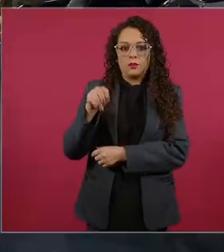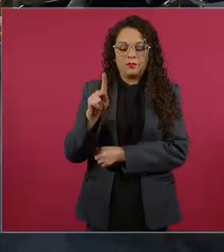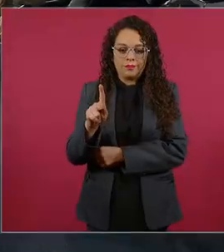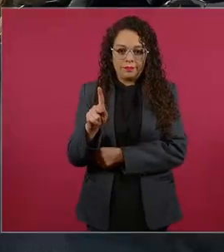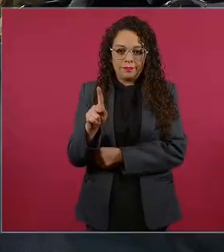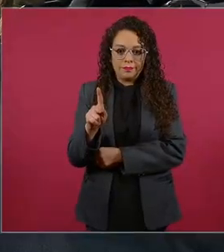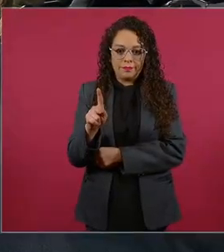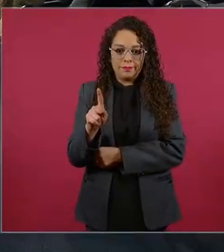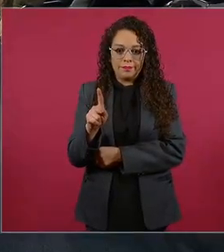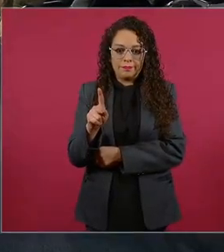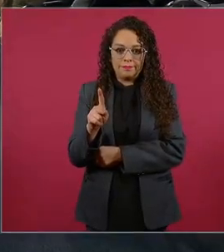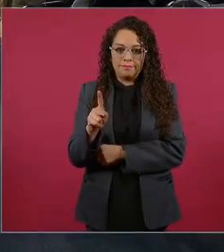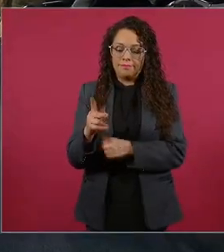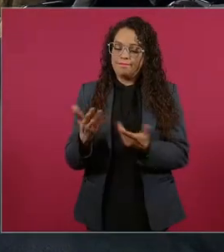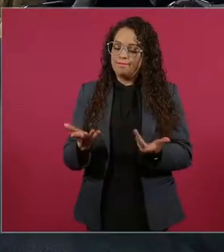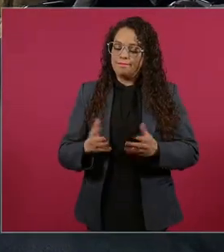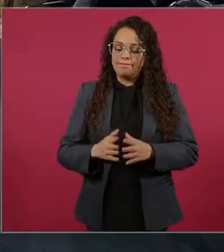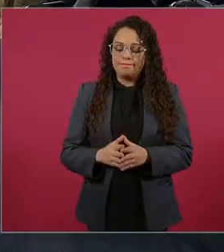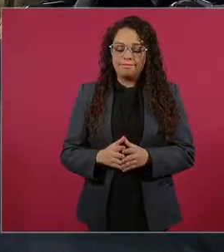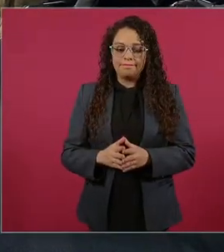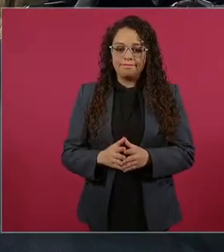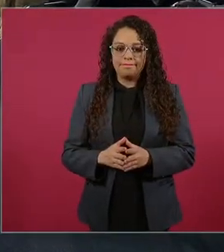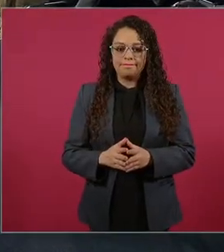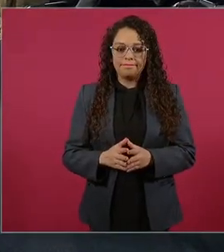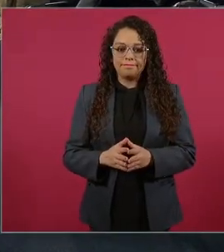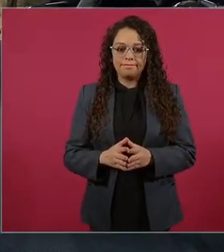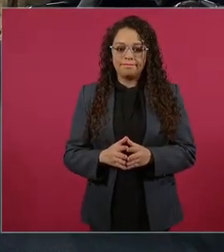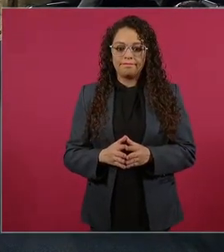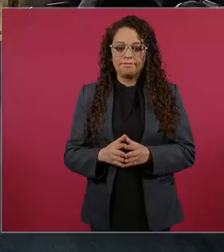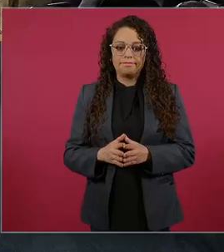padecido de estos momentos de mucha